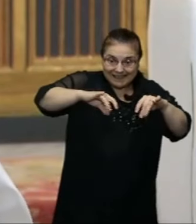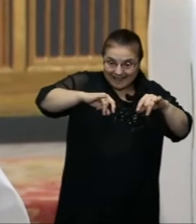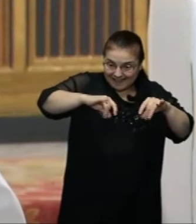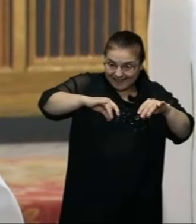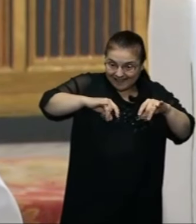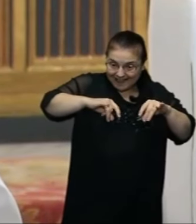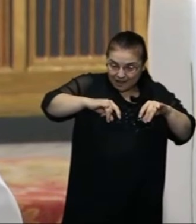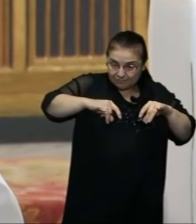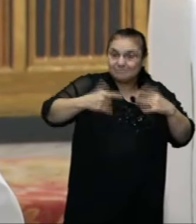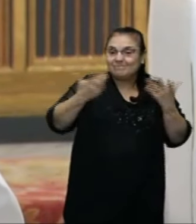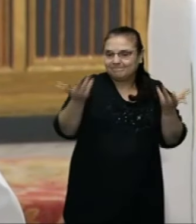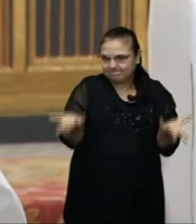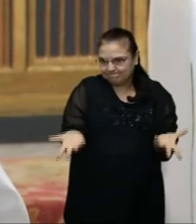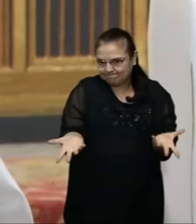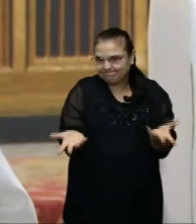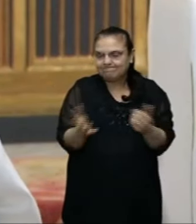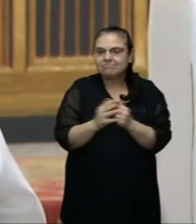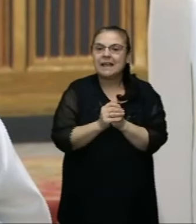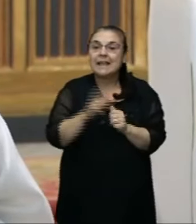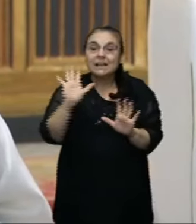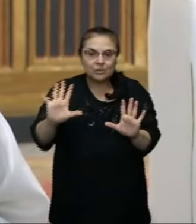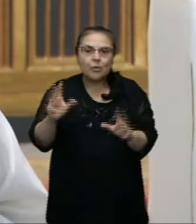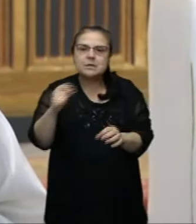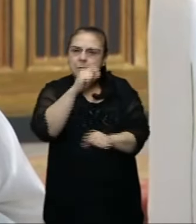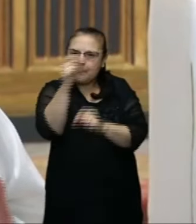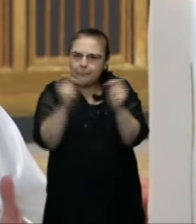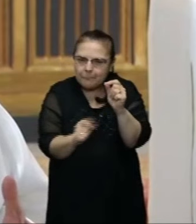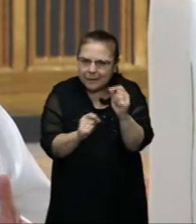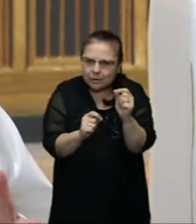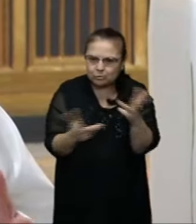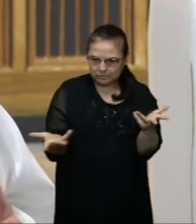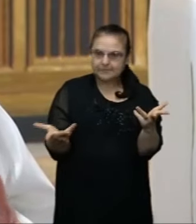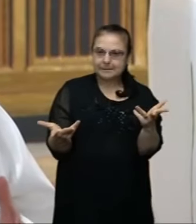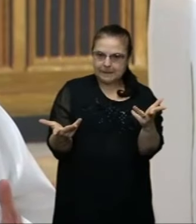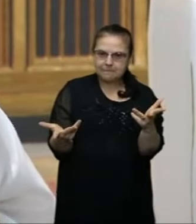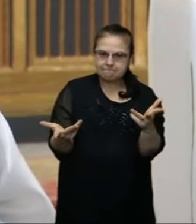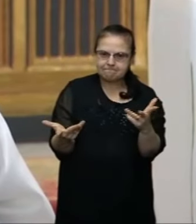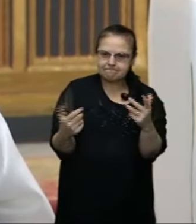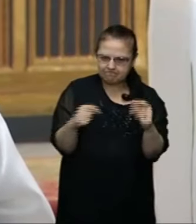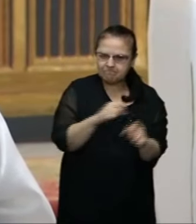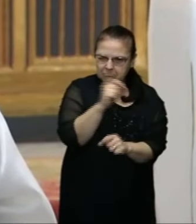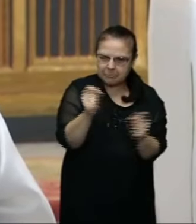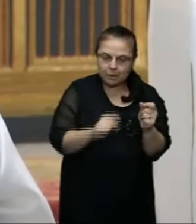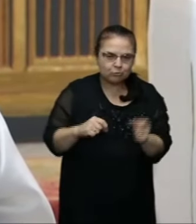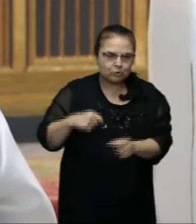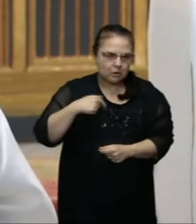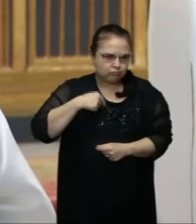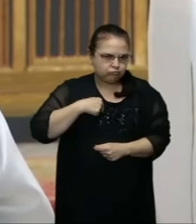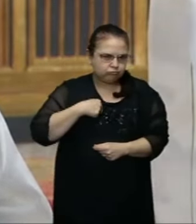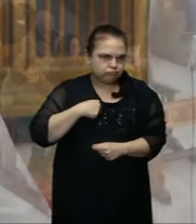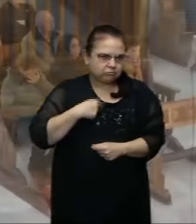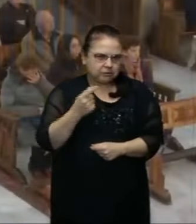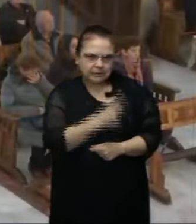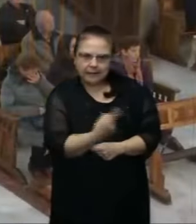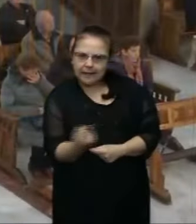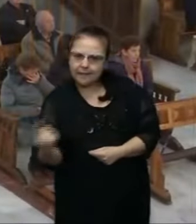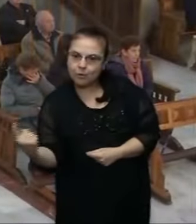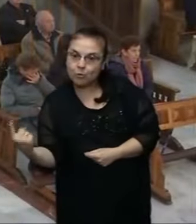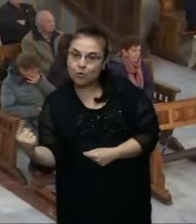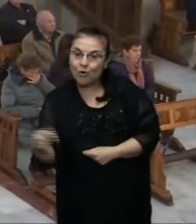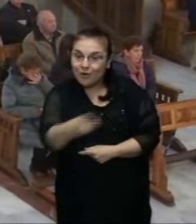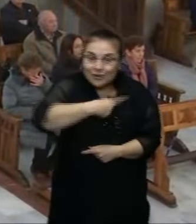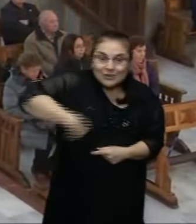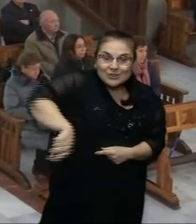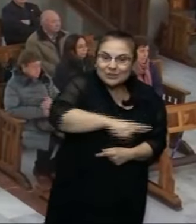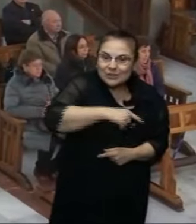esa semilla. Y nos va a preguntar a nosotros, nos hace preguntarnos a nosotros, ¿qué tierra